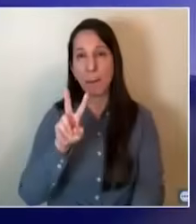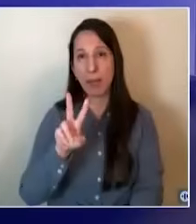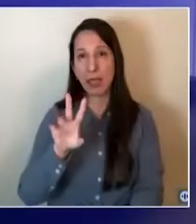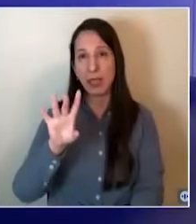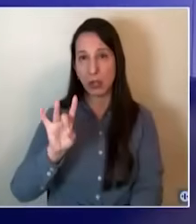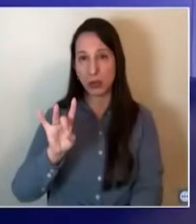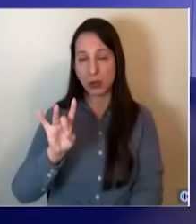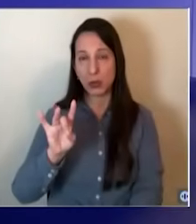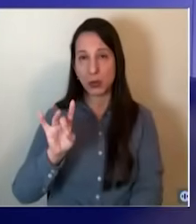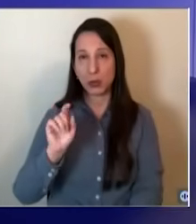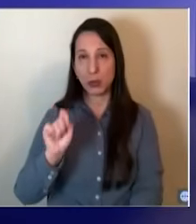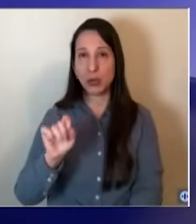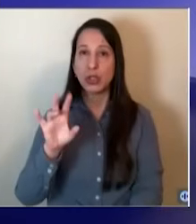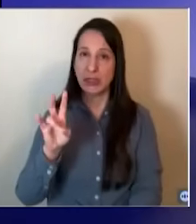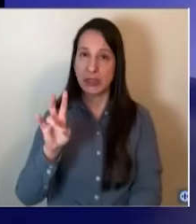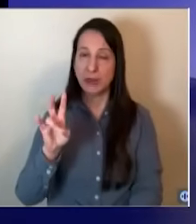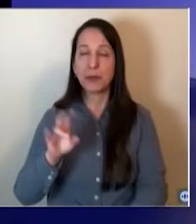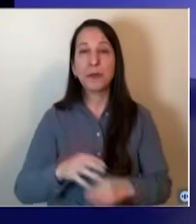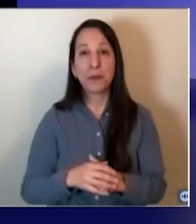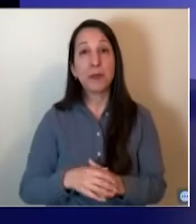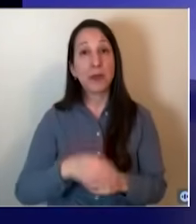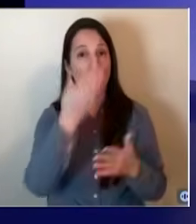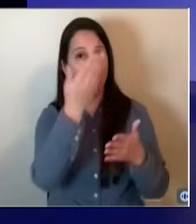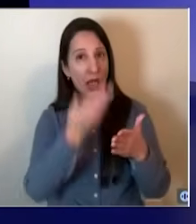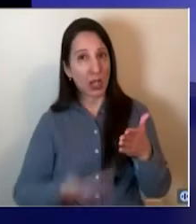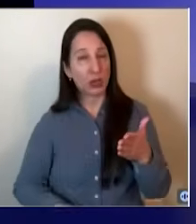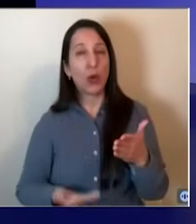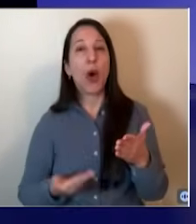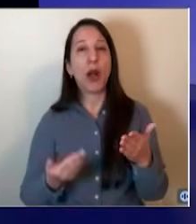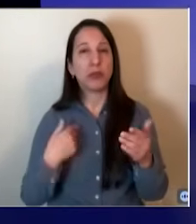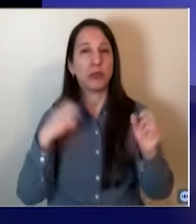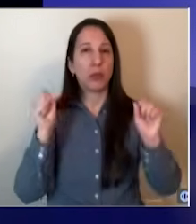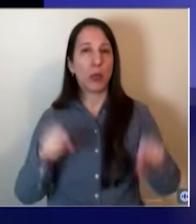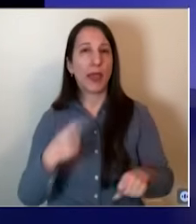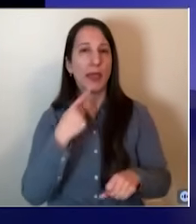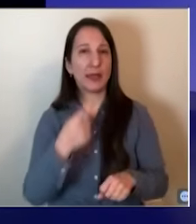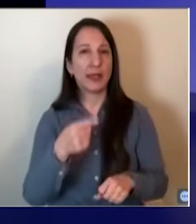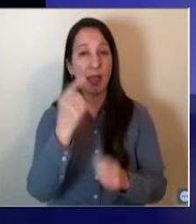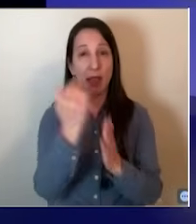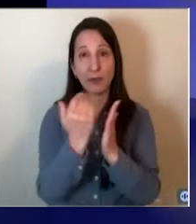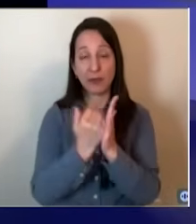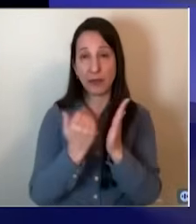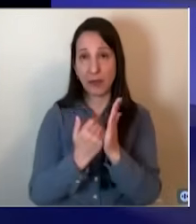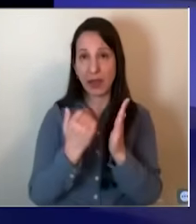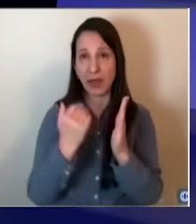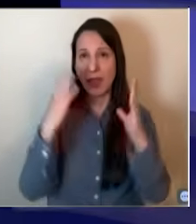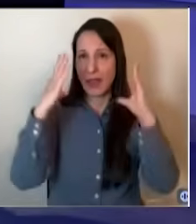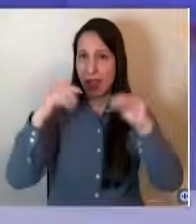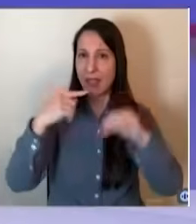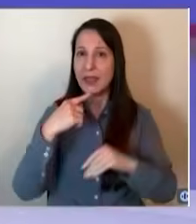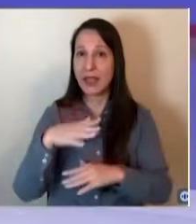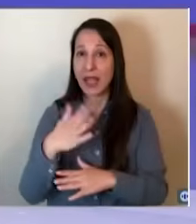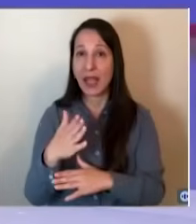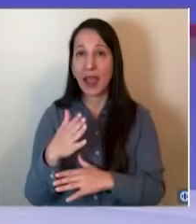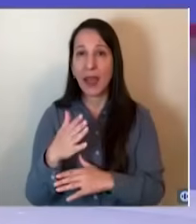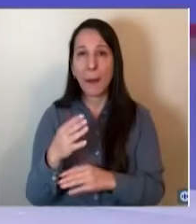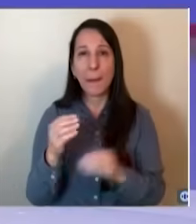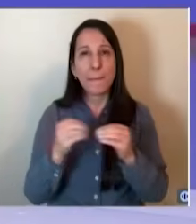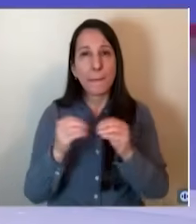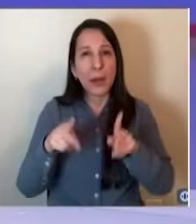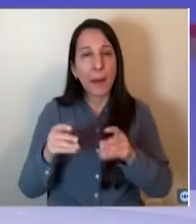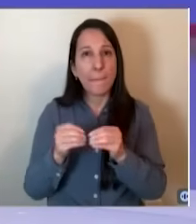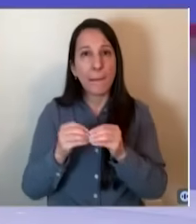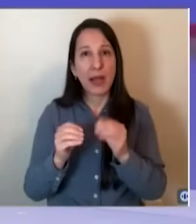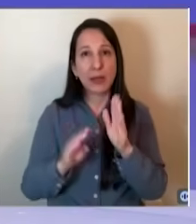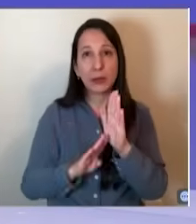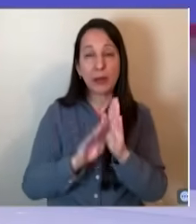eso nos permite entonces decir lo mismo. Los datos muestran que quienes más crecen entre agosto y